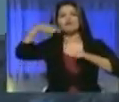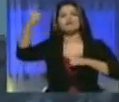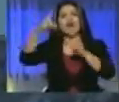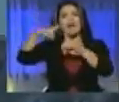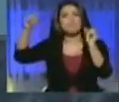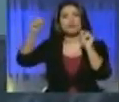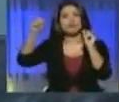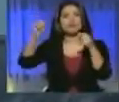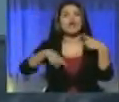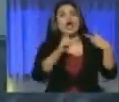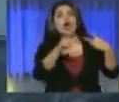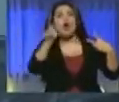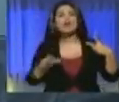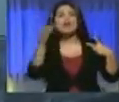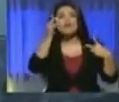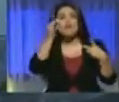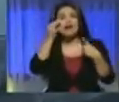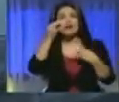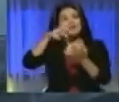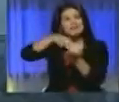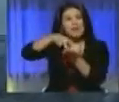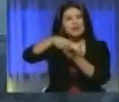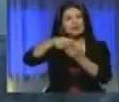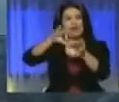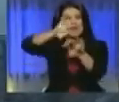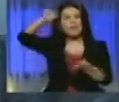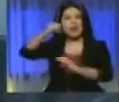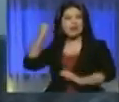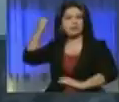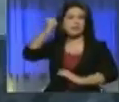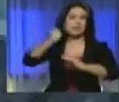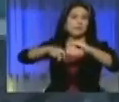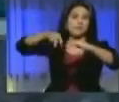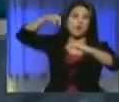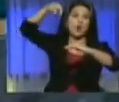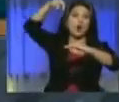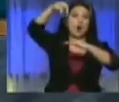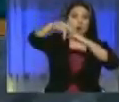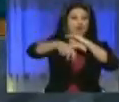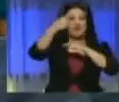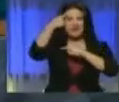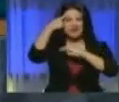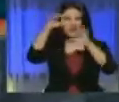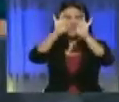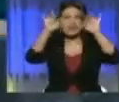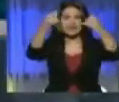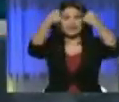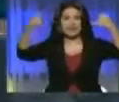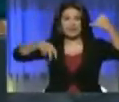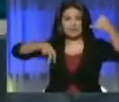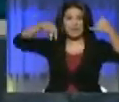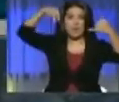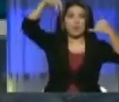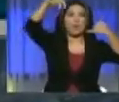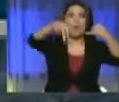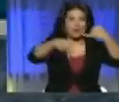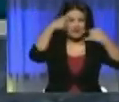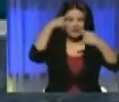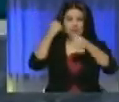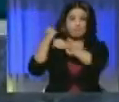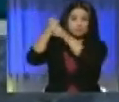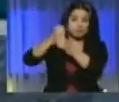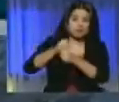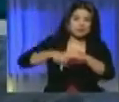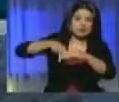Roelie Peinado, que lamentablemente mucho se lesionó, ¿no? Así es. Roelie Peinado, en el mismo